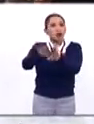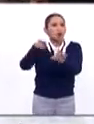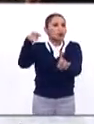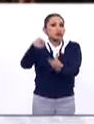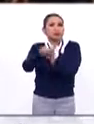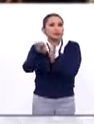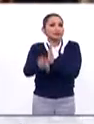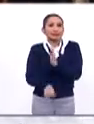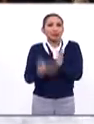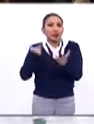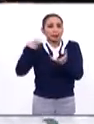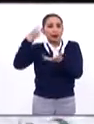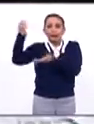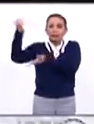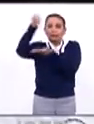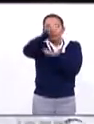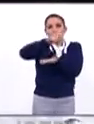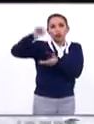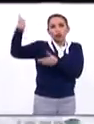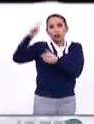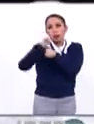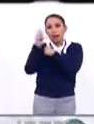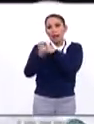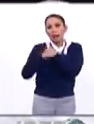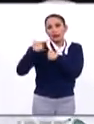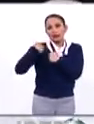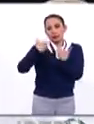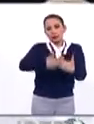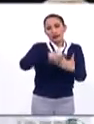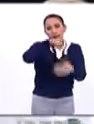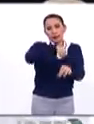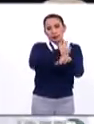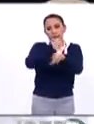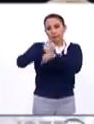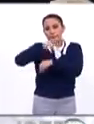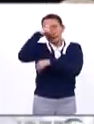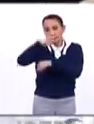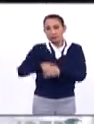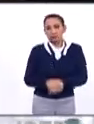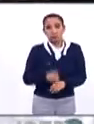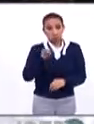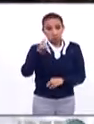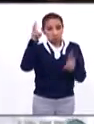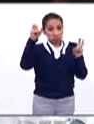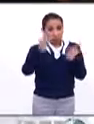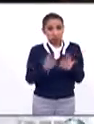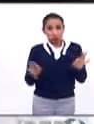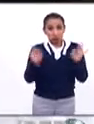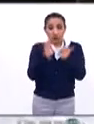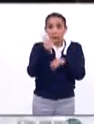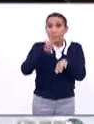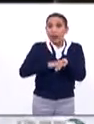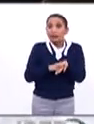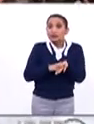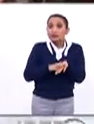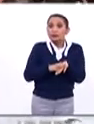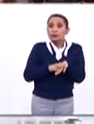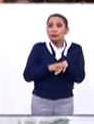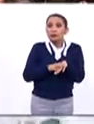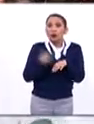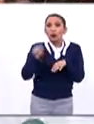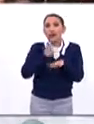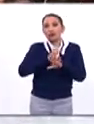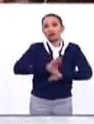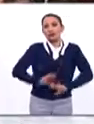específico, por ejemplo, la inversión extranjera directa en México. Sí. Sí, efectivamente, ese es un tema muy importante, sobre todo cuando se